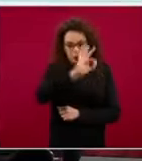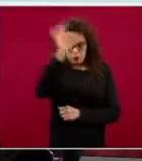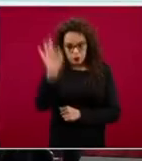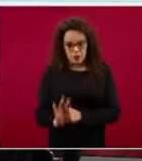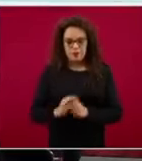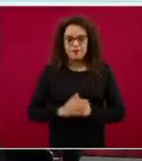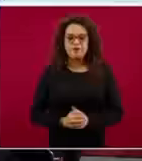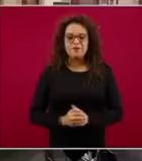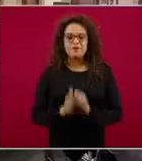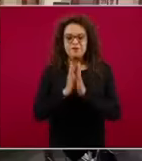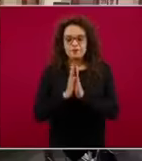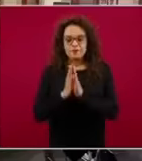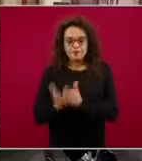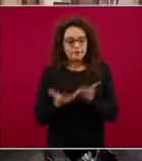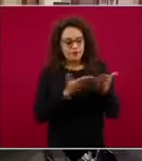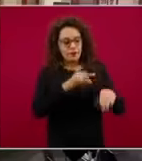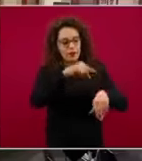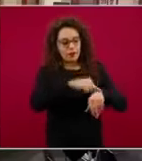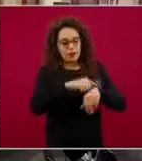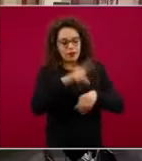Doctor López-Ridaura.